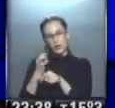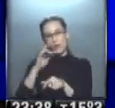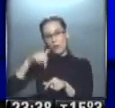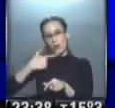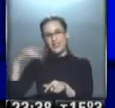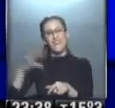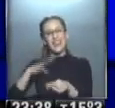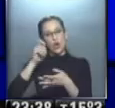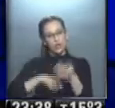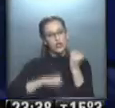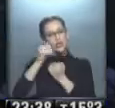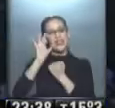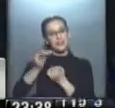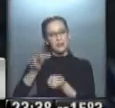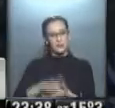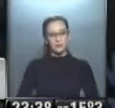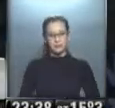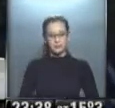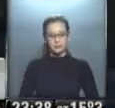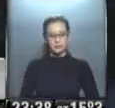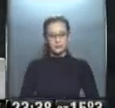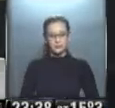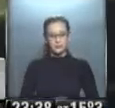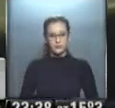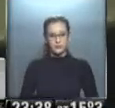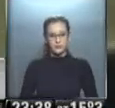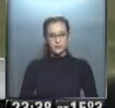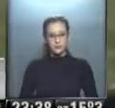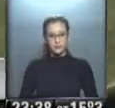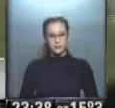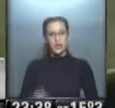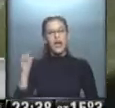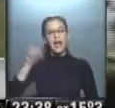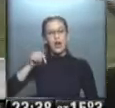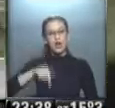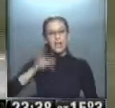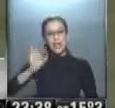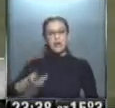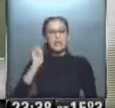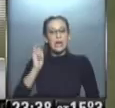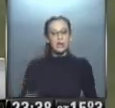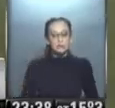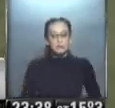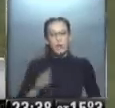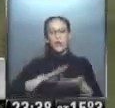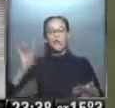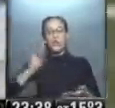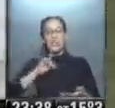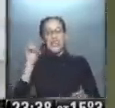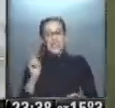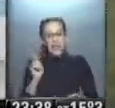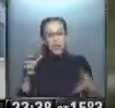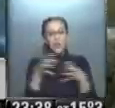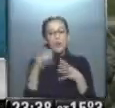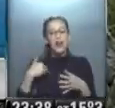restaba contrato hasta diciembre. Y ahora se abre la puerta para saber quién será el nuevo entrenador del